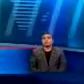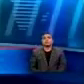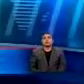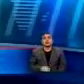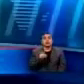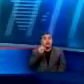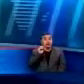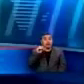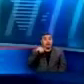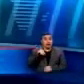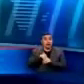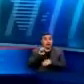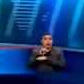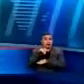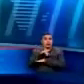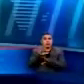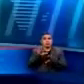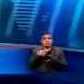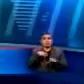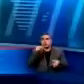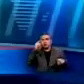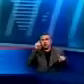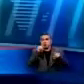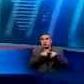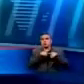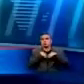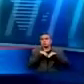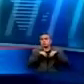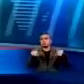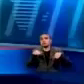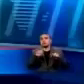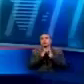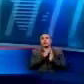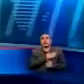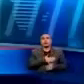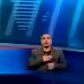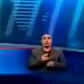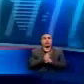y Negras del Ecuador se aleja de la protesta y pide prudencia.